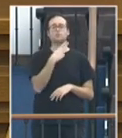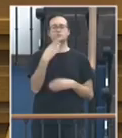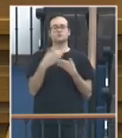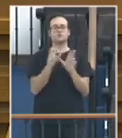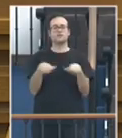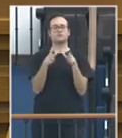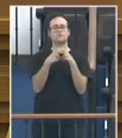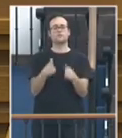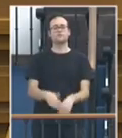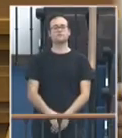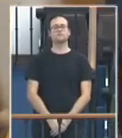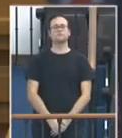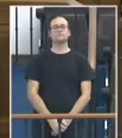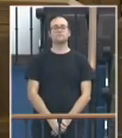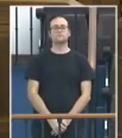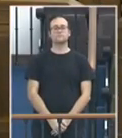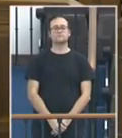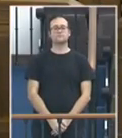la sociedad.